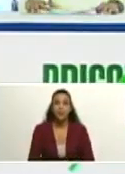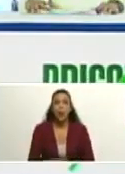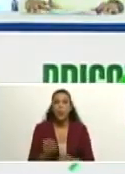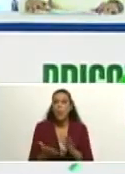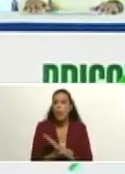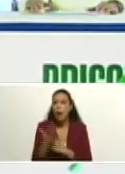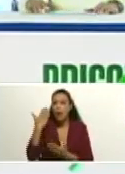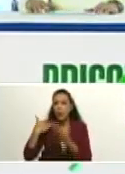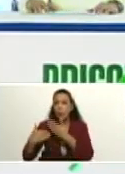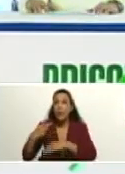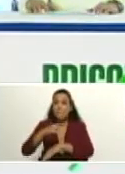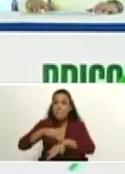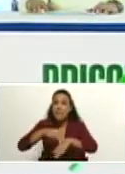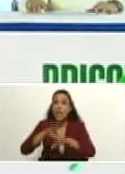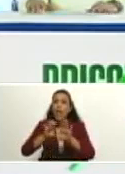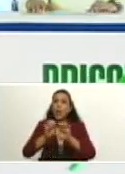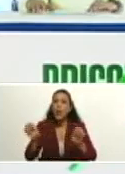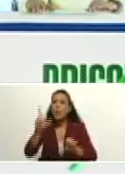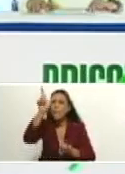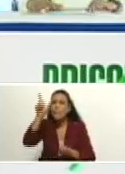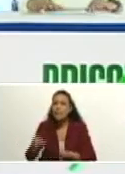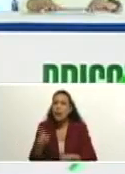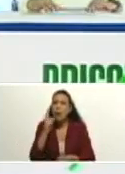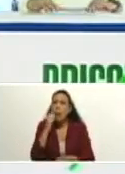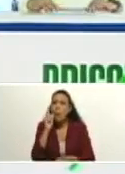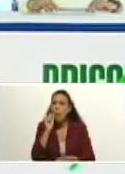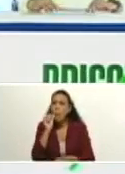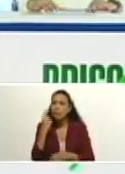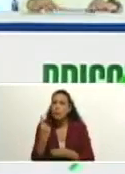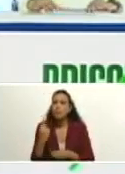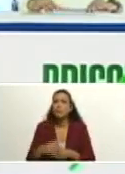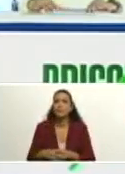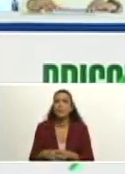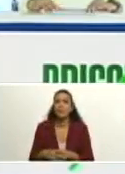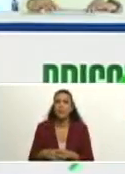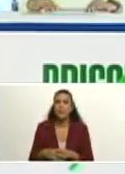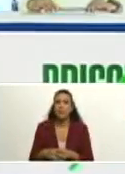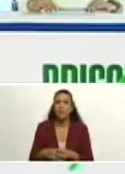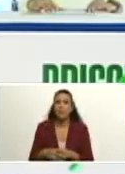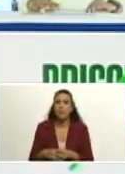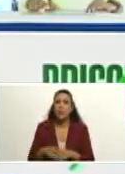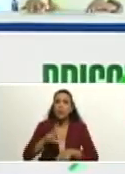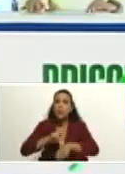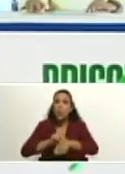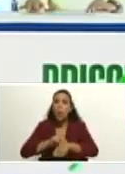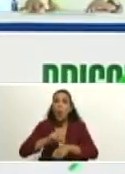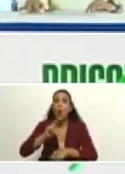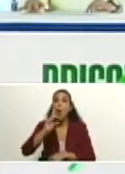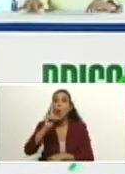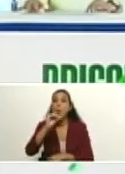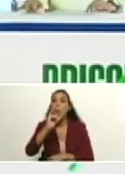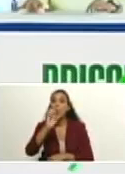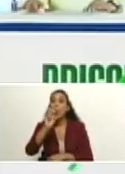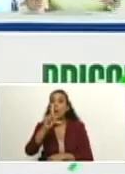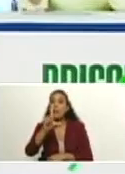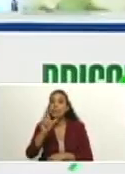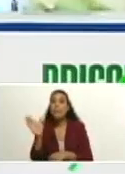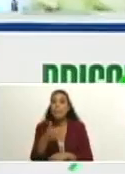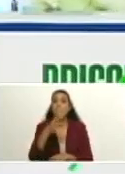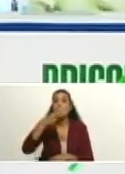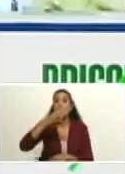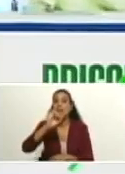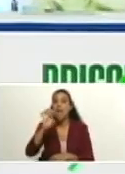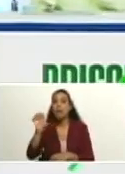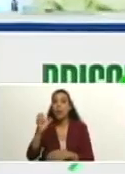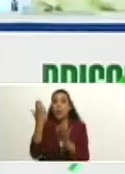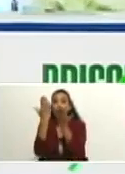cuando el ministro de Educación era nada más y nada menos que don Luis Beltrán Prieto Figueroa. Es